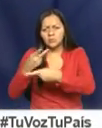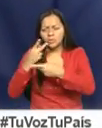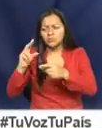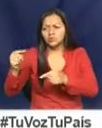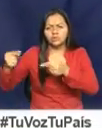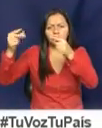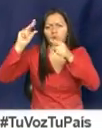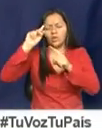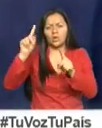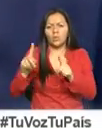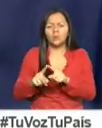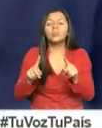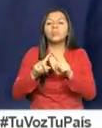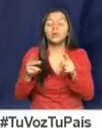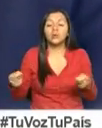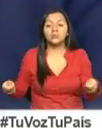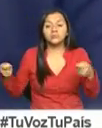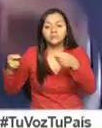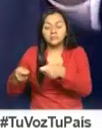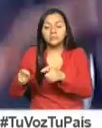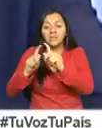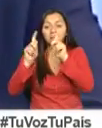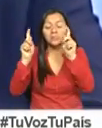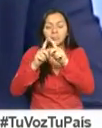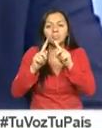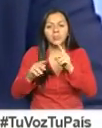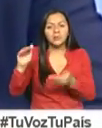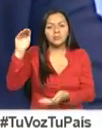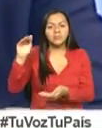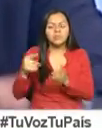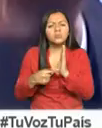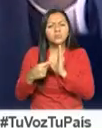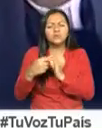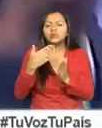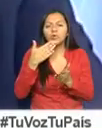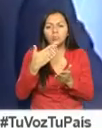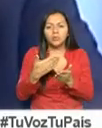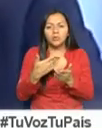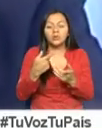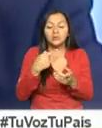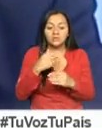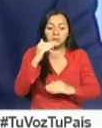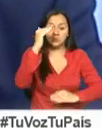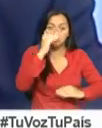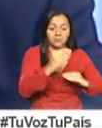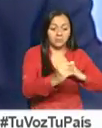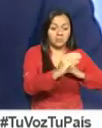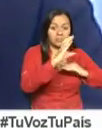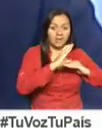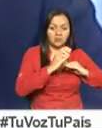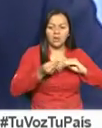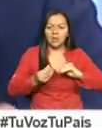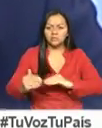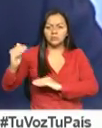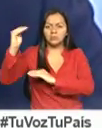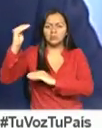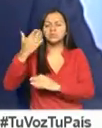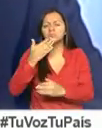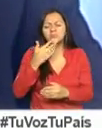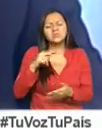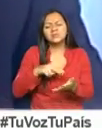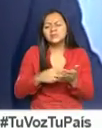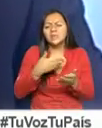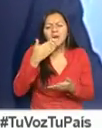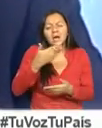eso. Pero no solo eso, quieren subsidiar a los empresarios, pero bajando impuestos. Es decir, bajan ingresos y suben gastos. Pura demagogia,